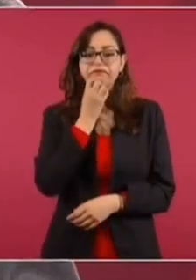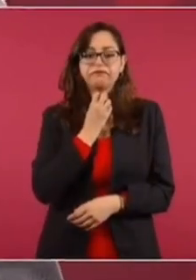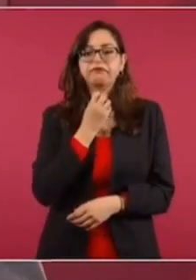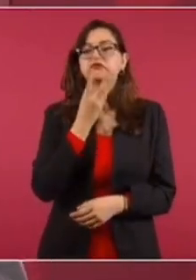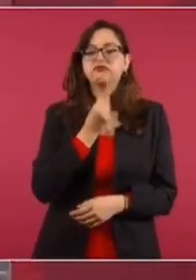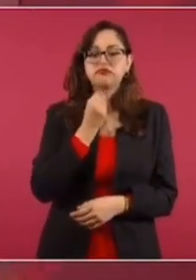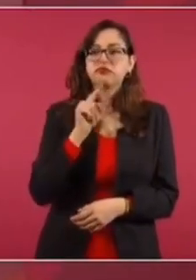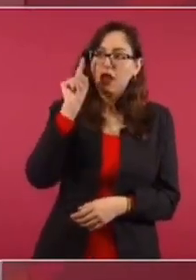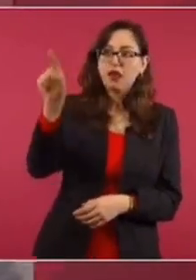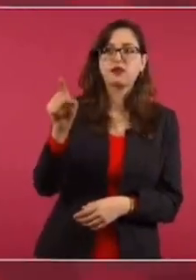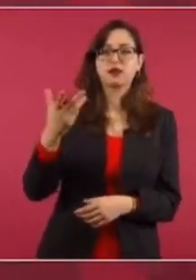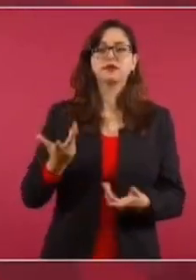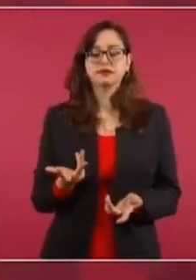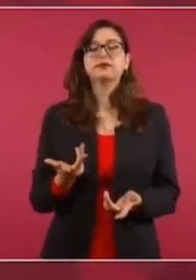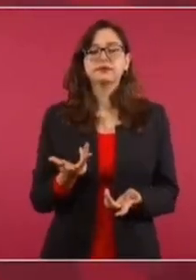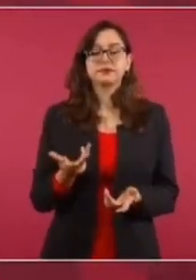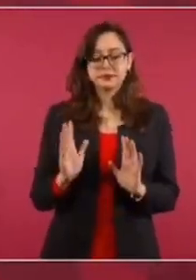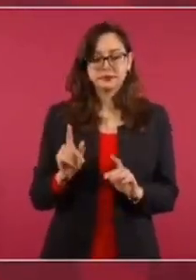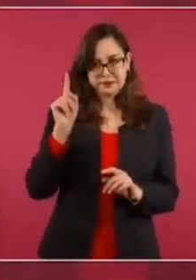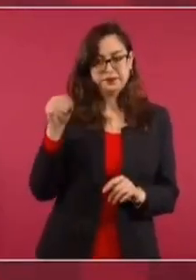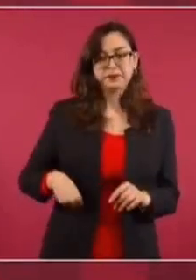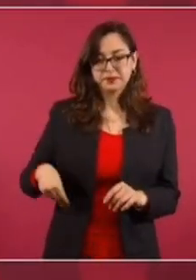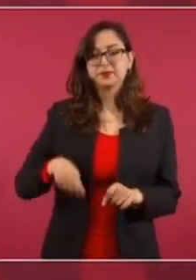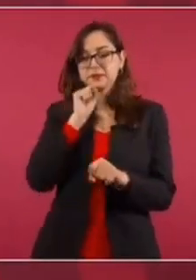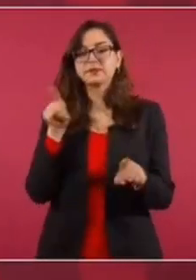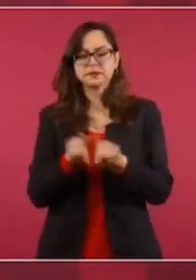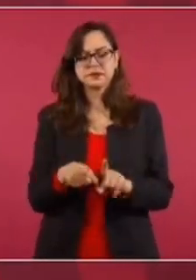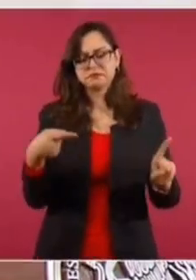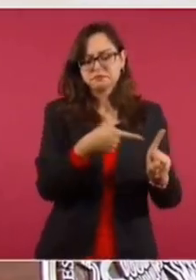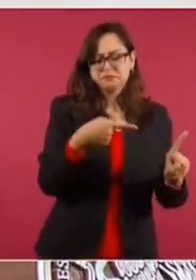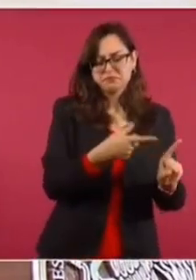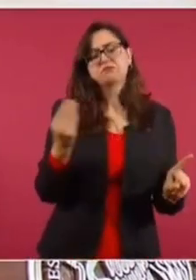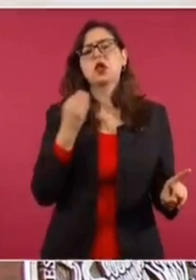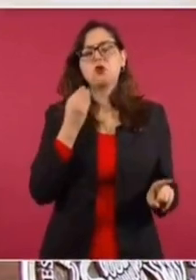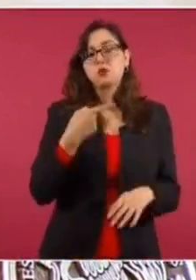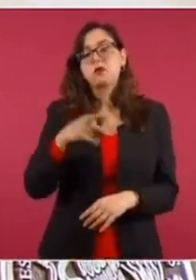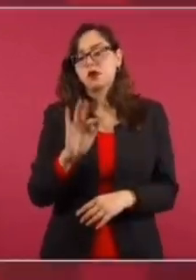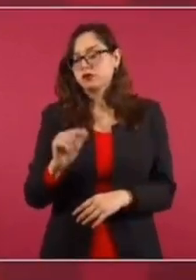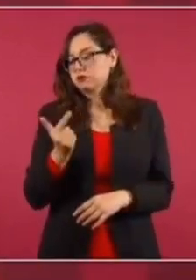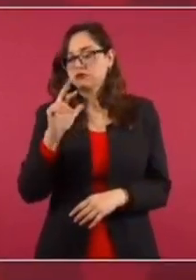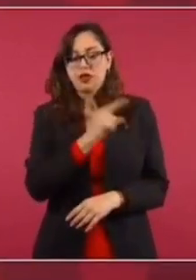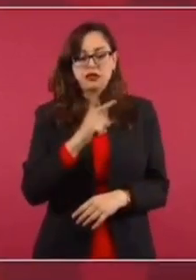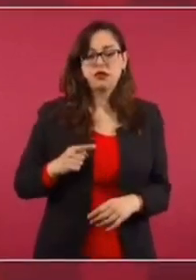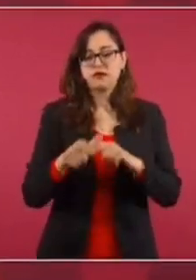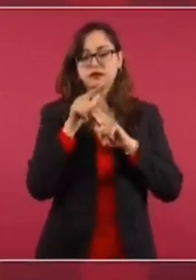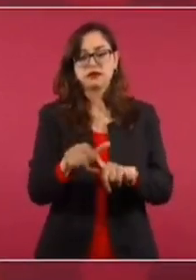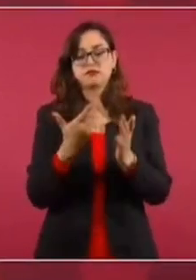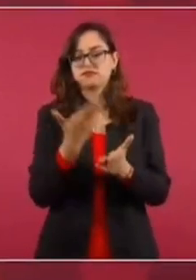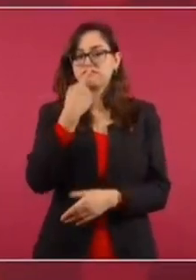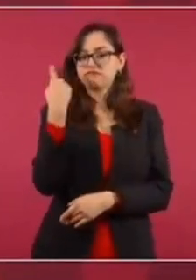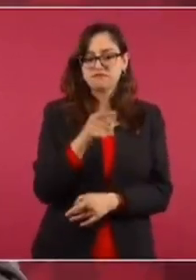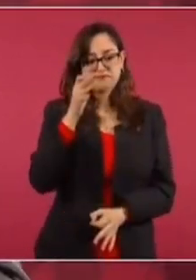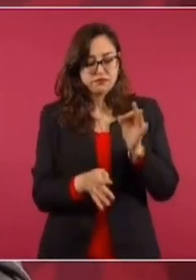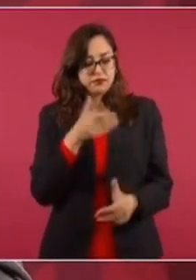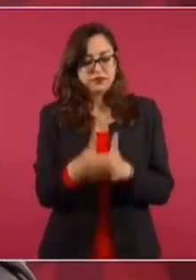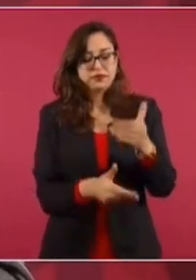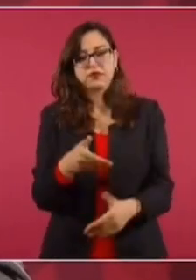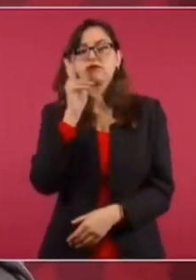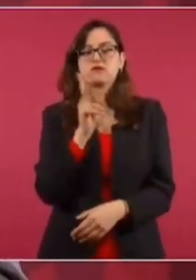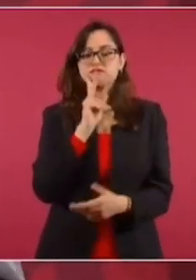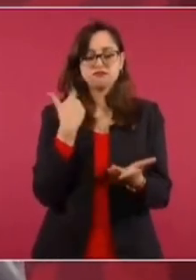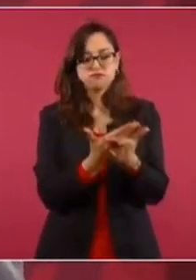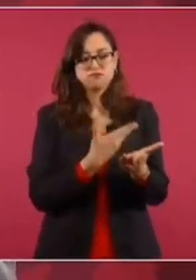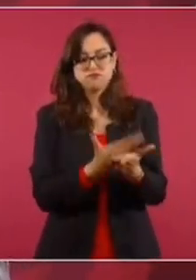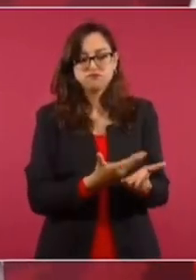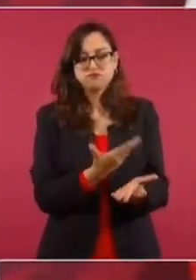defenderse, pero la fiscalía pues va a fortalecer su denuncia con elementos,